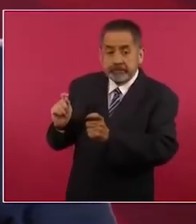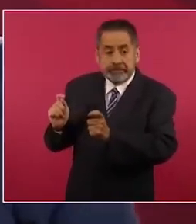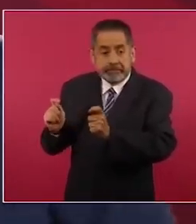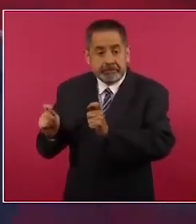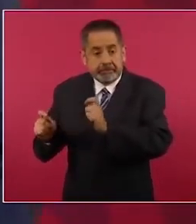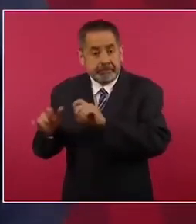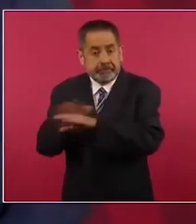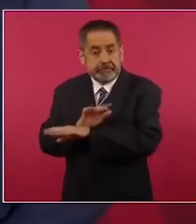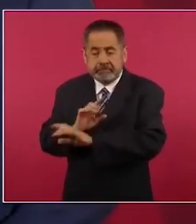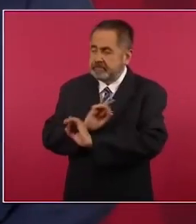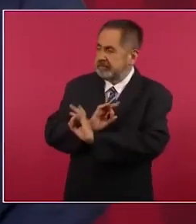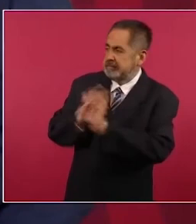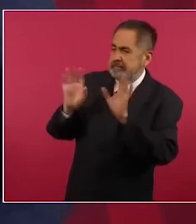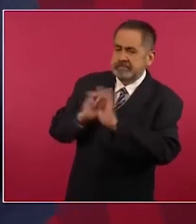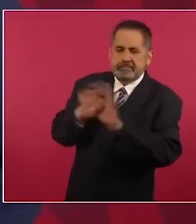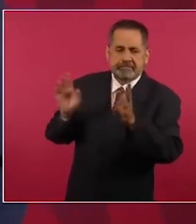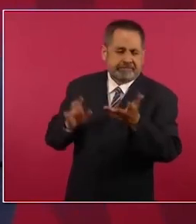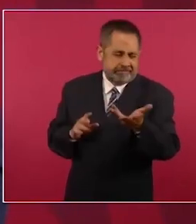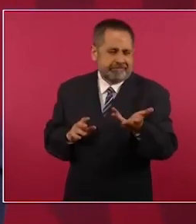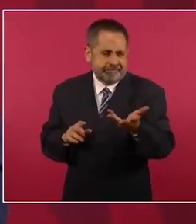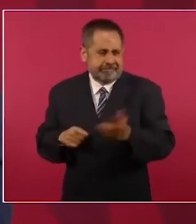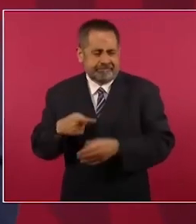cambio, cualquier